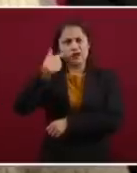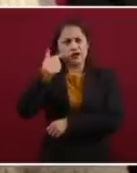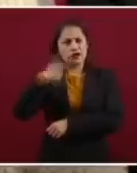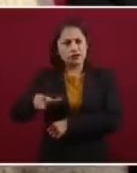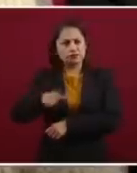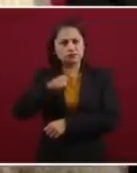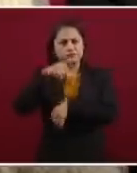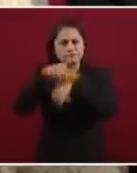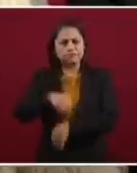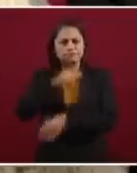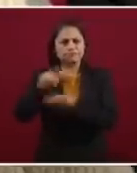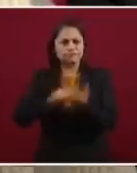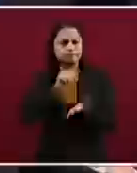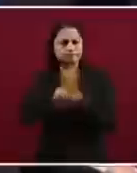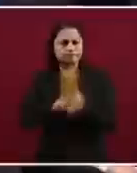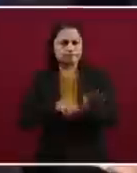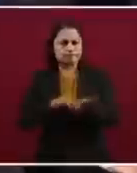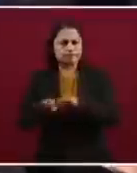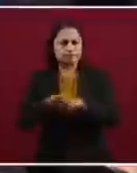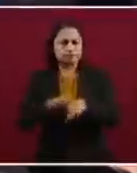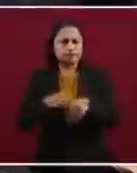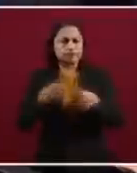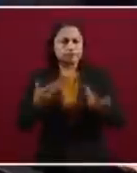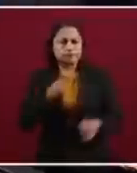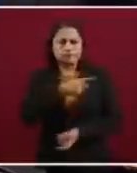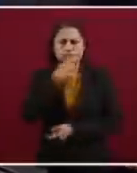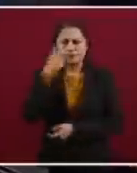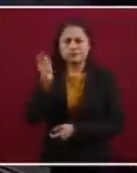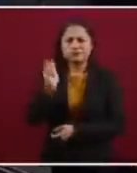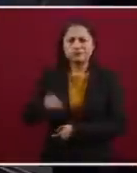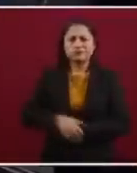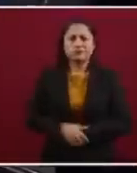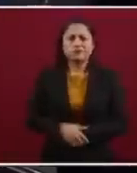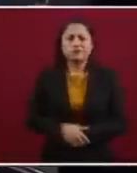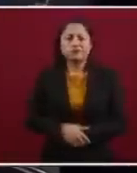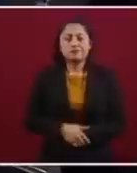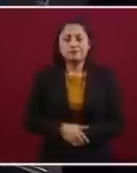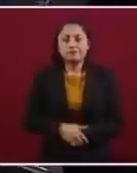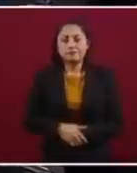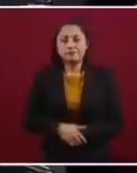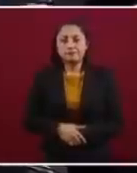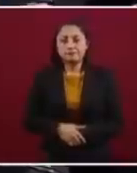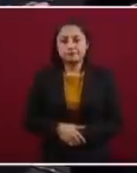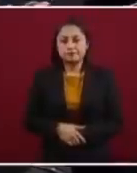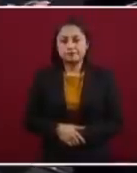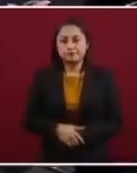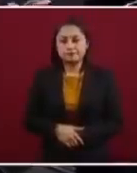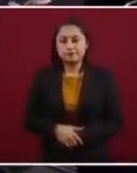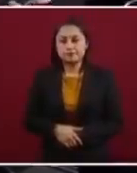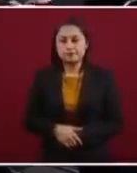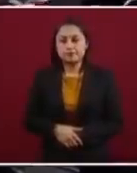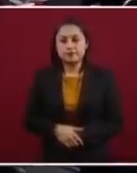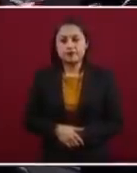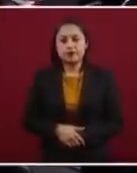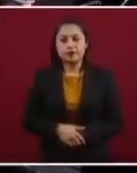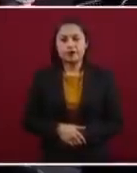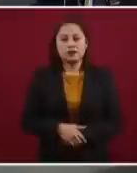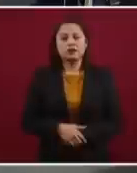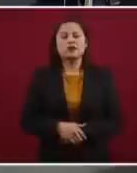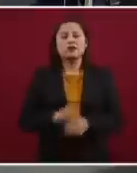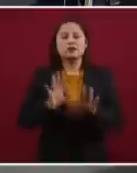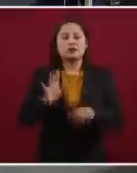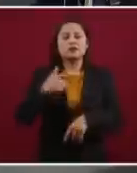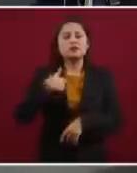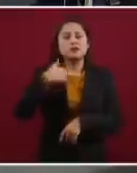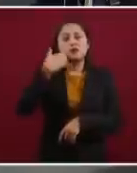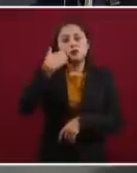presidente gracias bueno este me gustaría que hugo contestará de